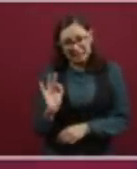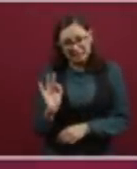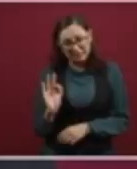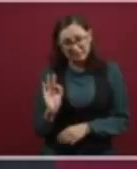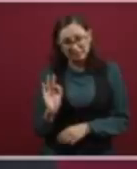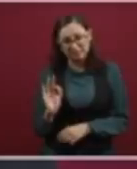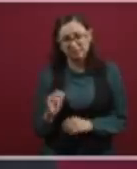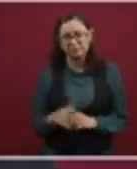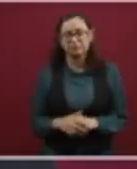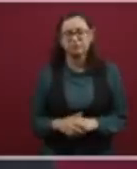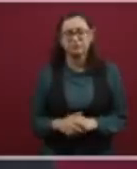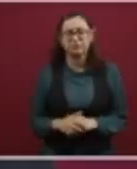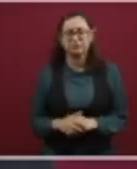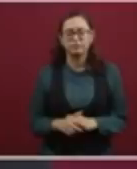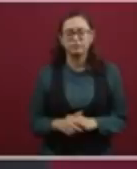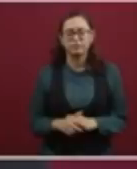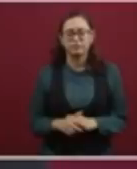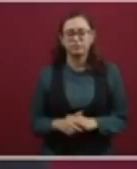para